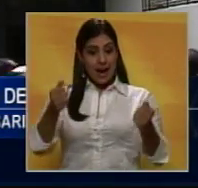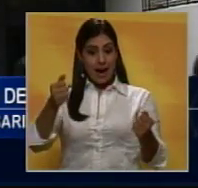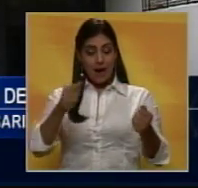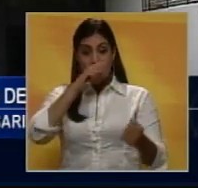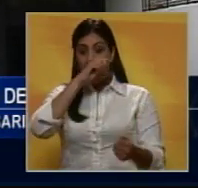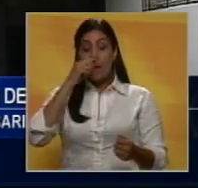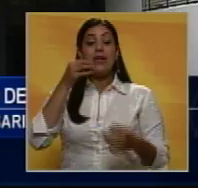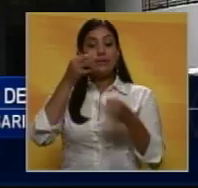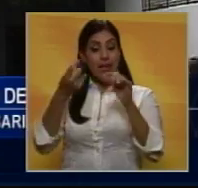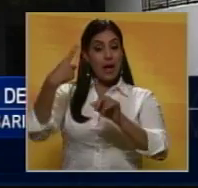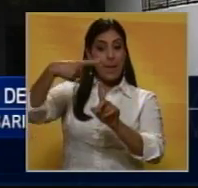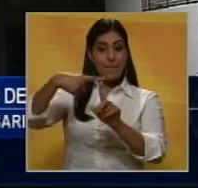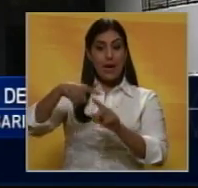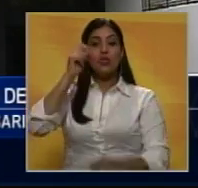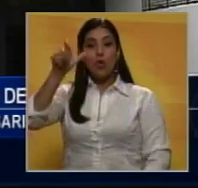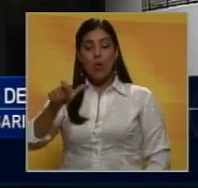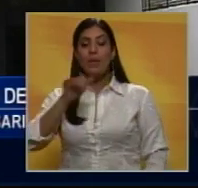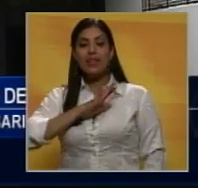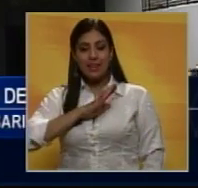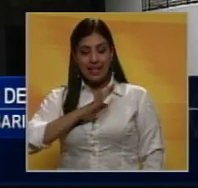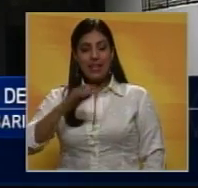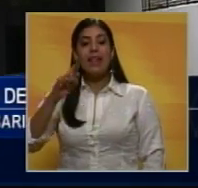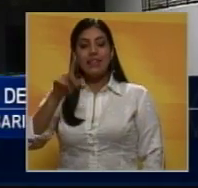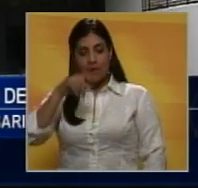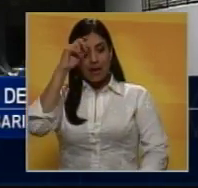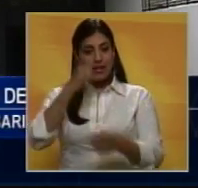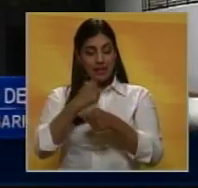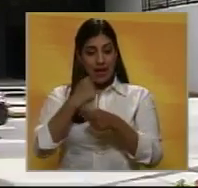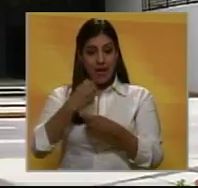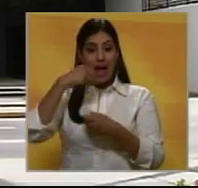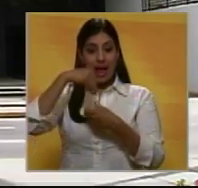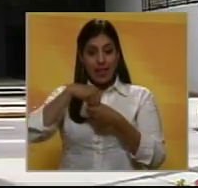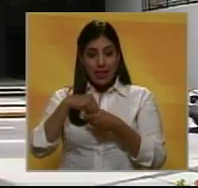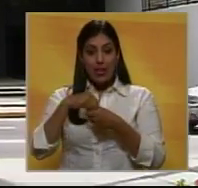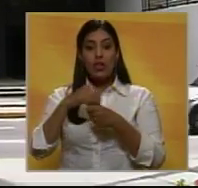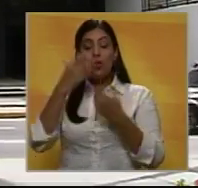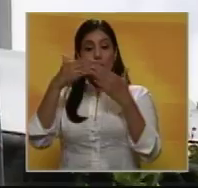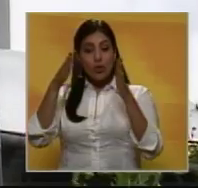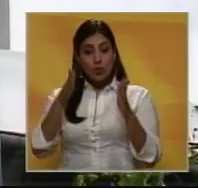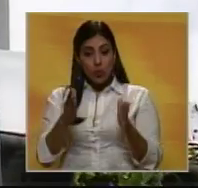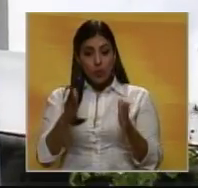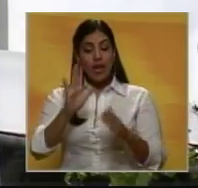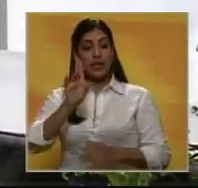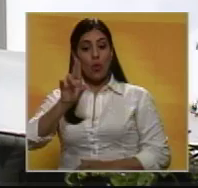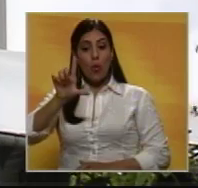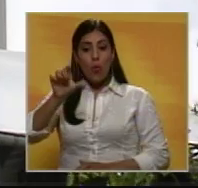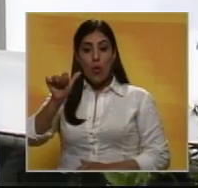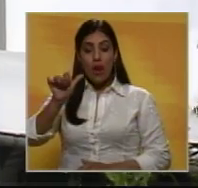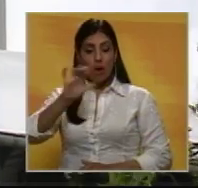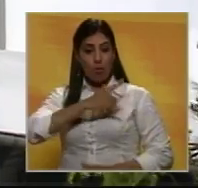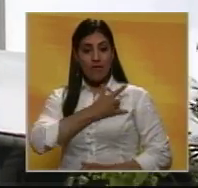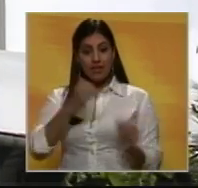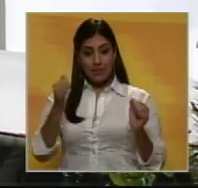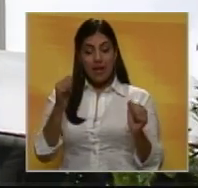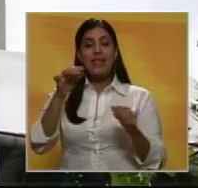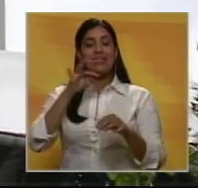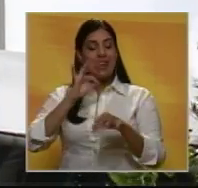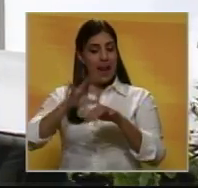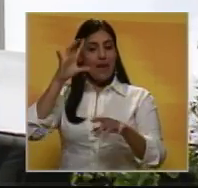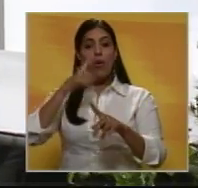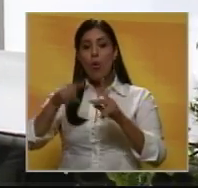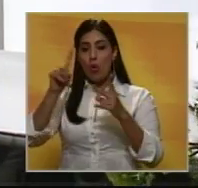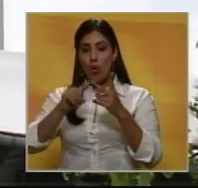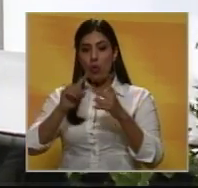automóviles. Se conoció además que Daniel Infante Escalona, trabajador de Tromerca y estudiantes de la ULA, aún se mantienen en estado de